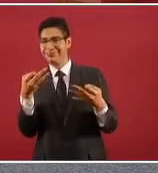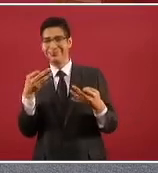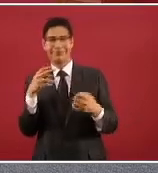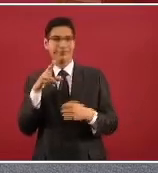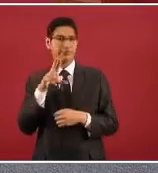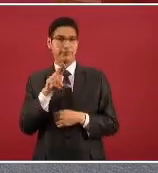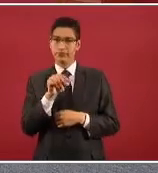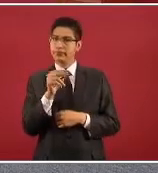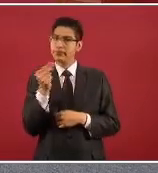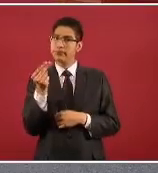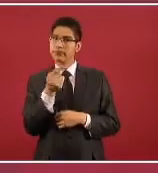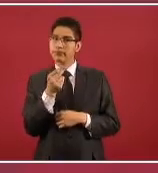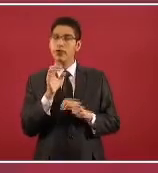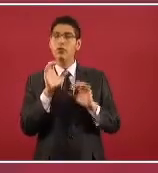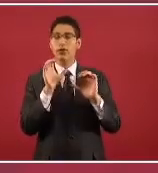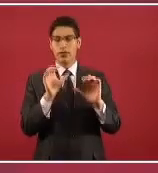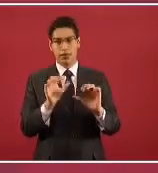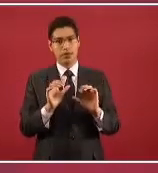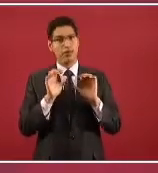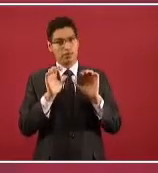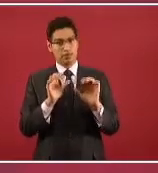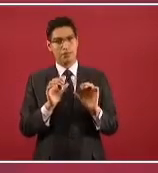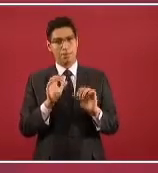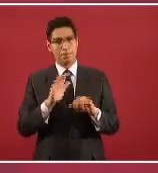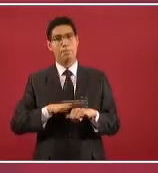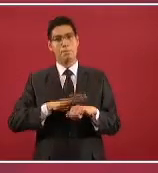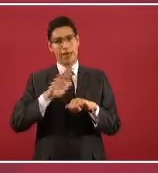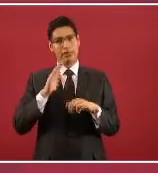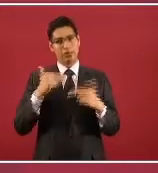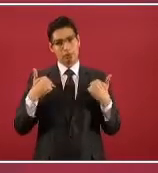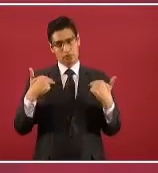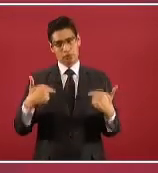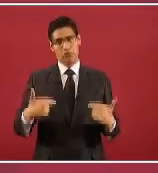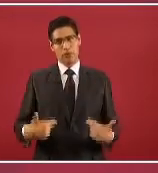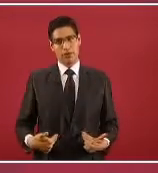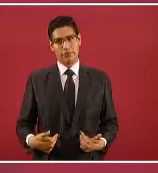vez más humanos. Lo que